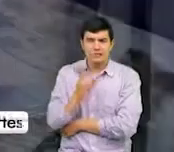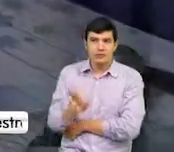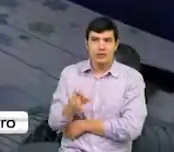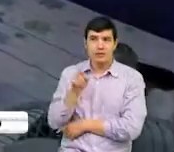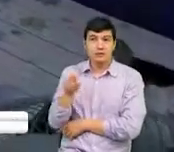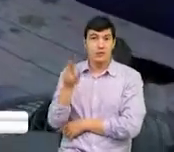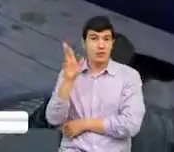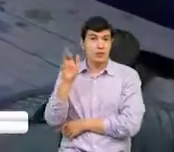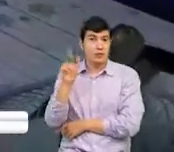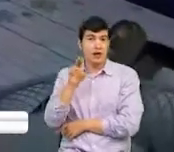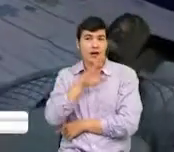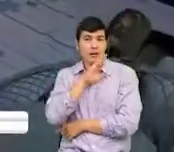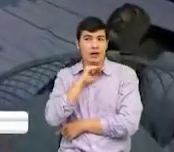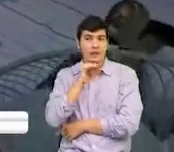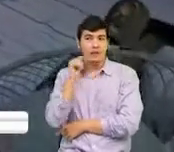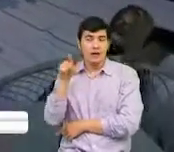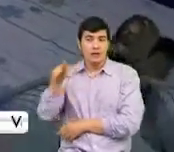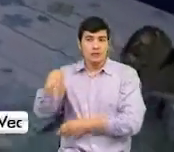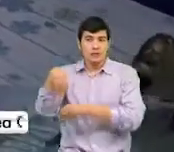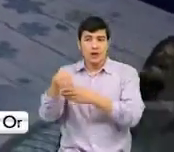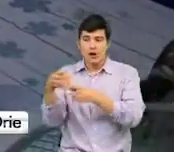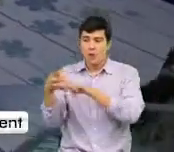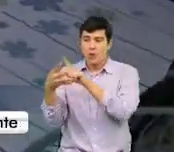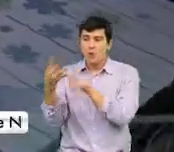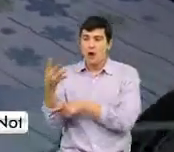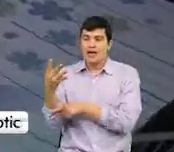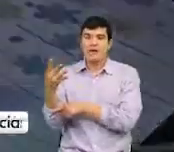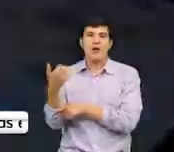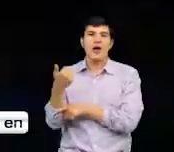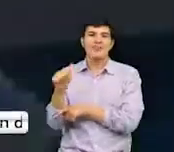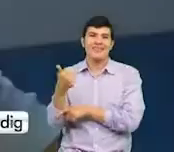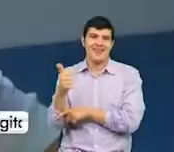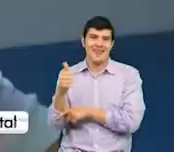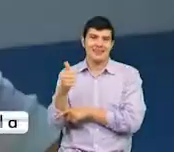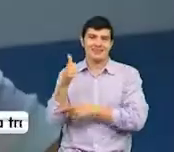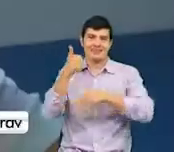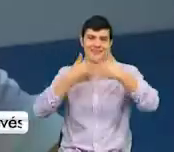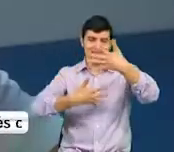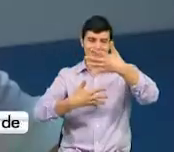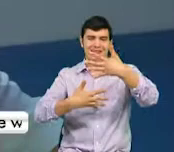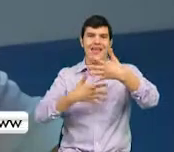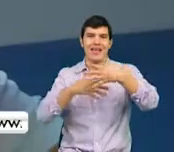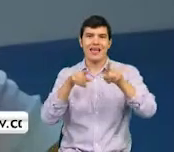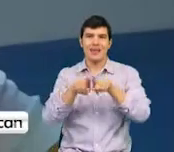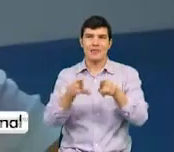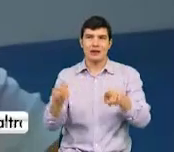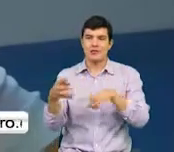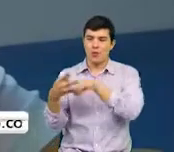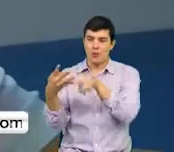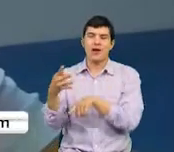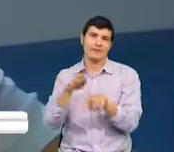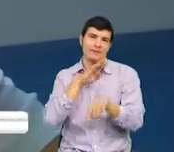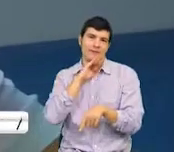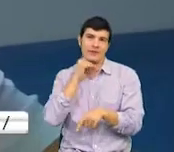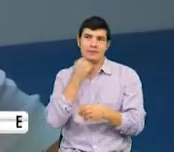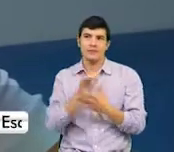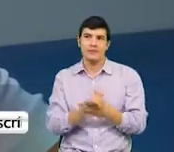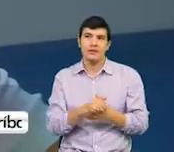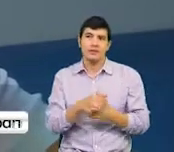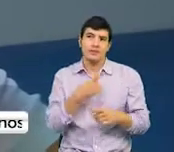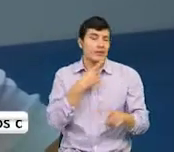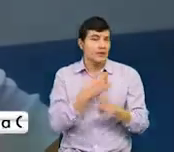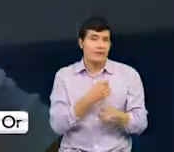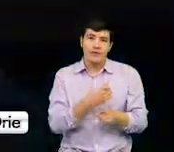extraña enfermedad invadió a 4 de los 10 hermanos. Es una incógnita que es difícil